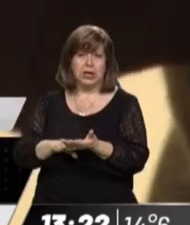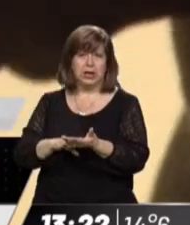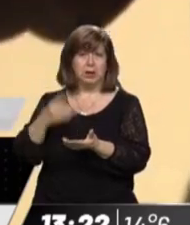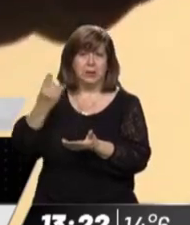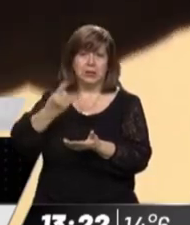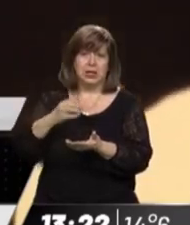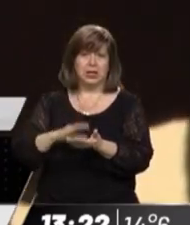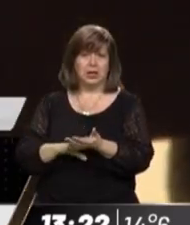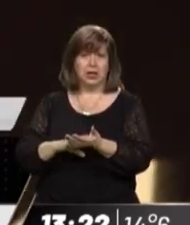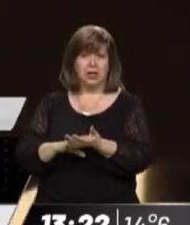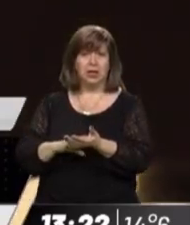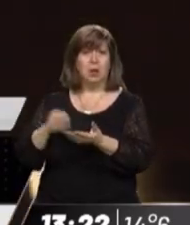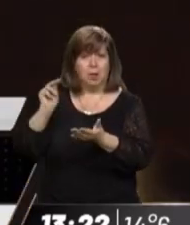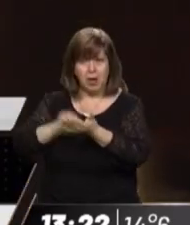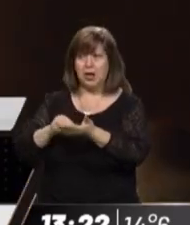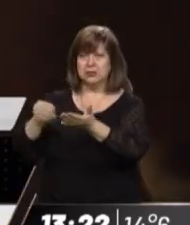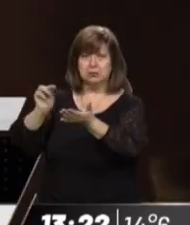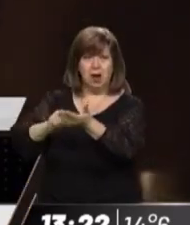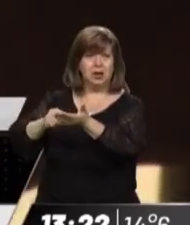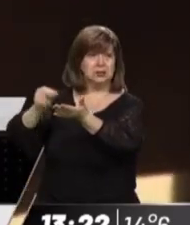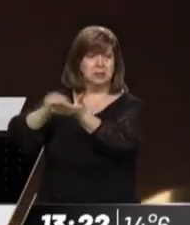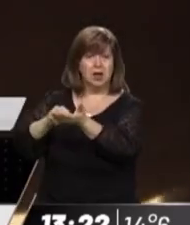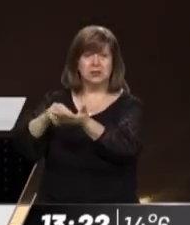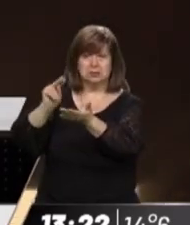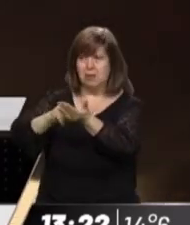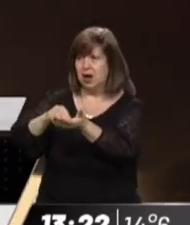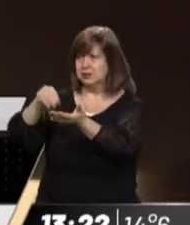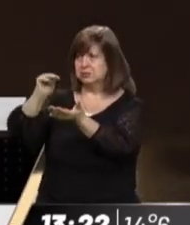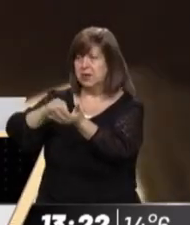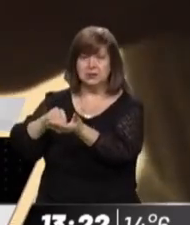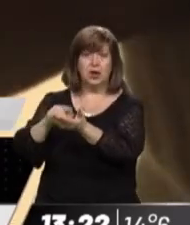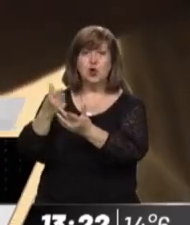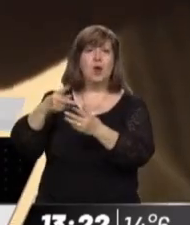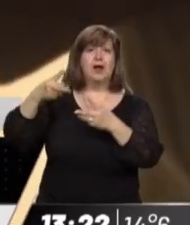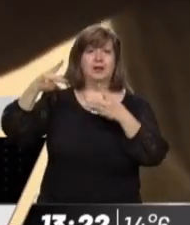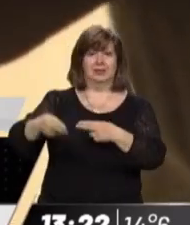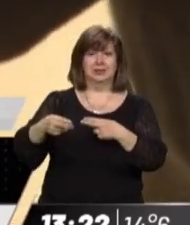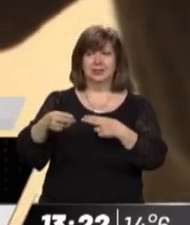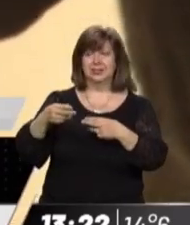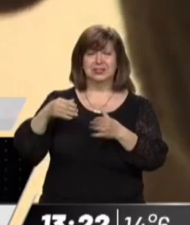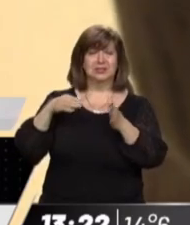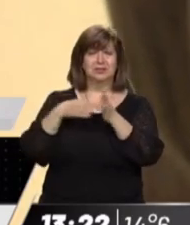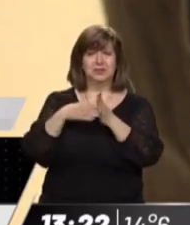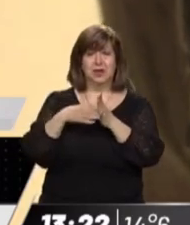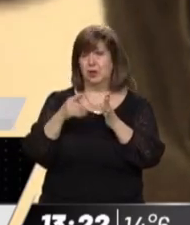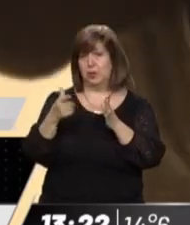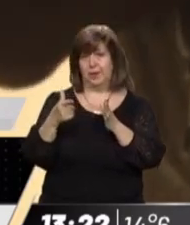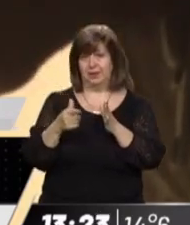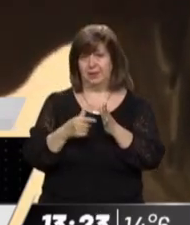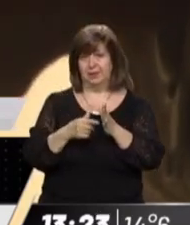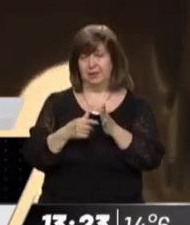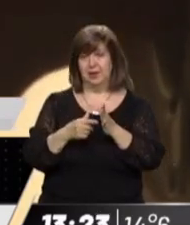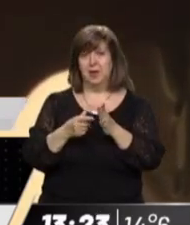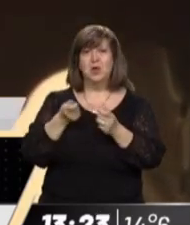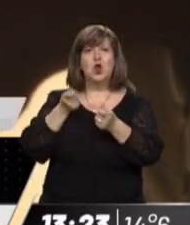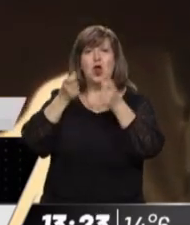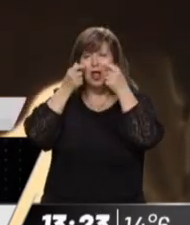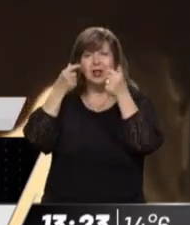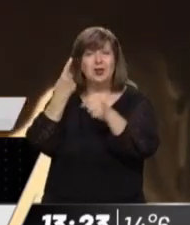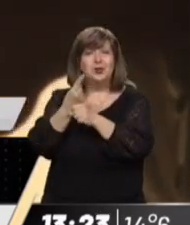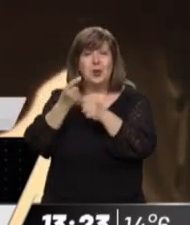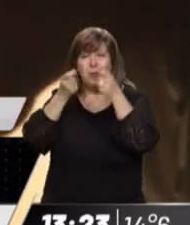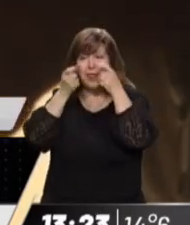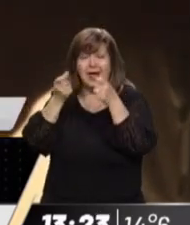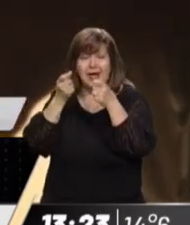pudieron manejar. Y después me parece, yo quisiera puntualizar también en otra cuestión que tal vez no es el foco de este informe, pero me parece que en el tema